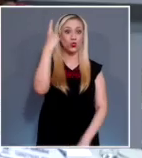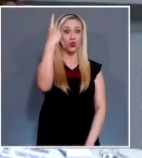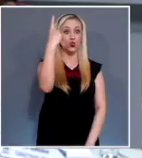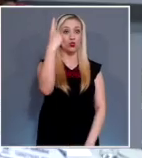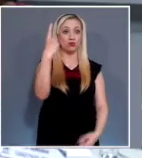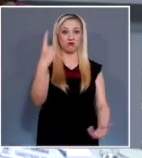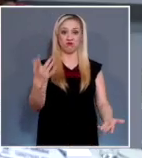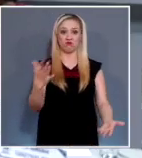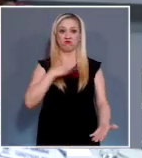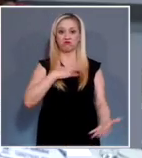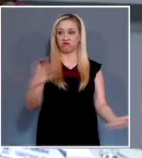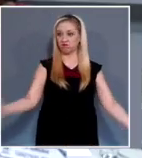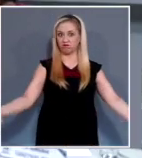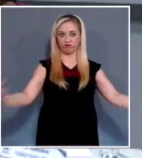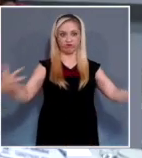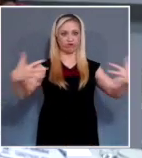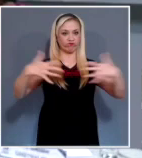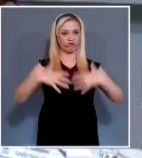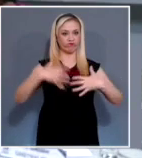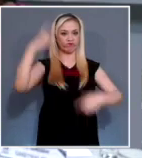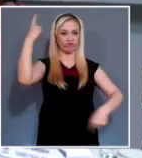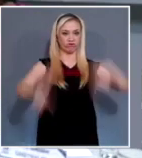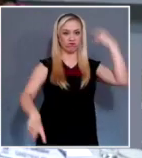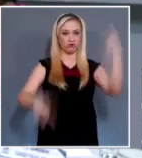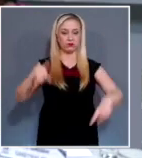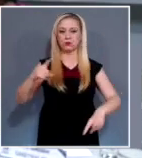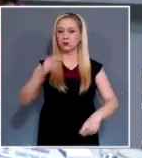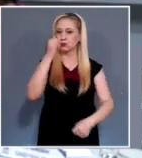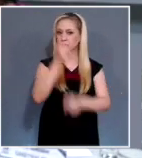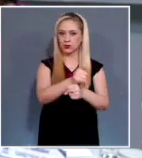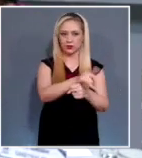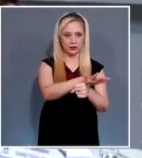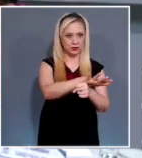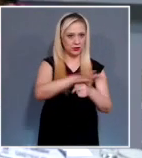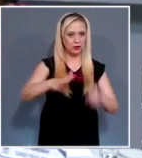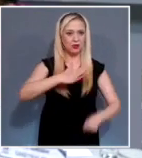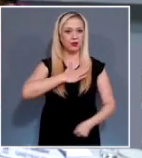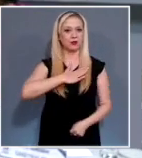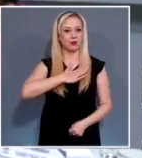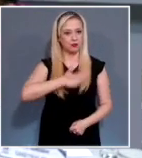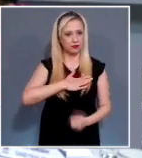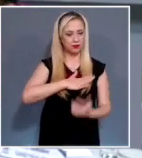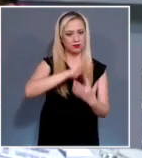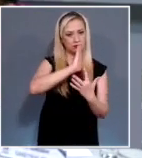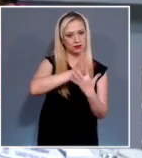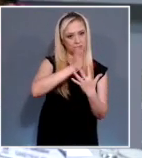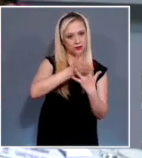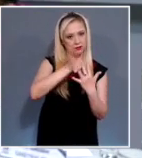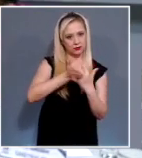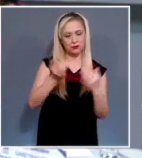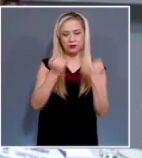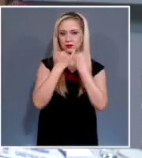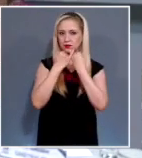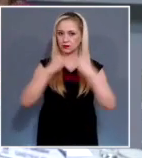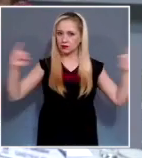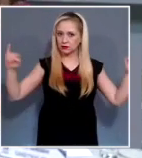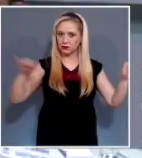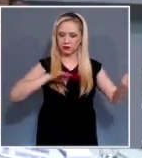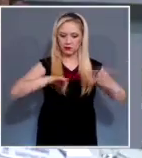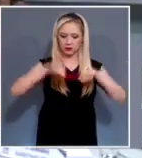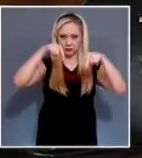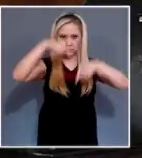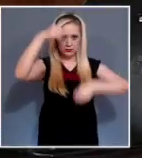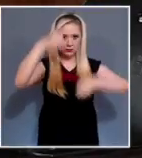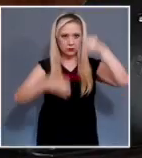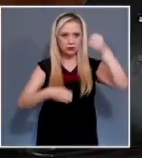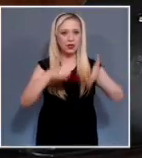democracia, advirtieron participantes en la mesa de análisis, independencia judicial o injerencia